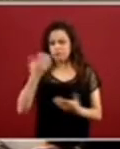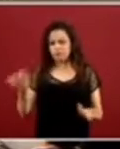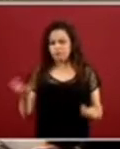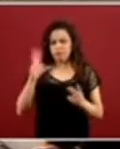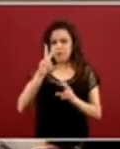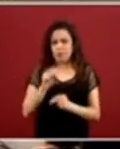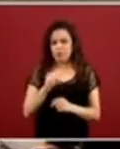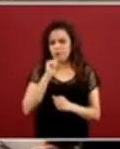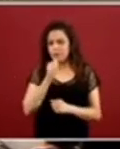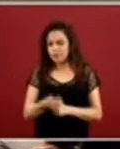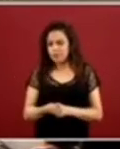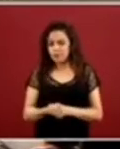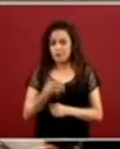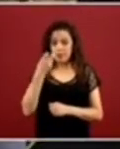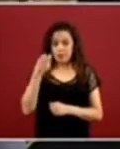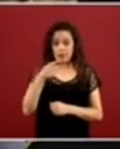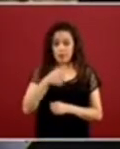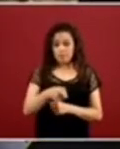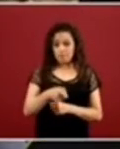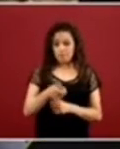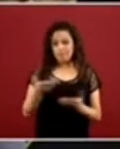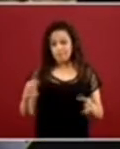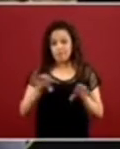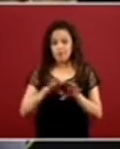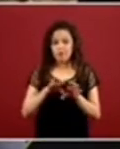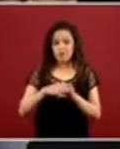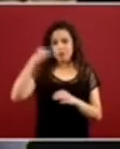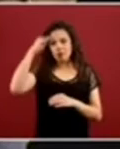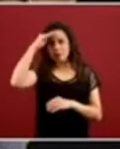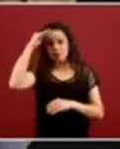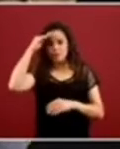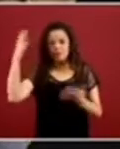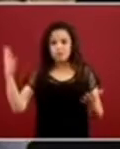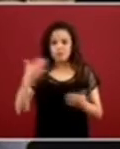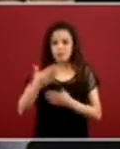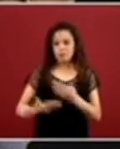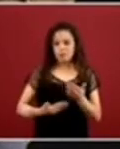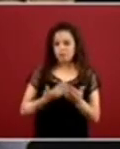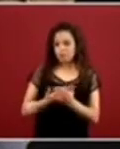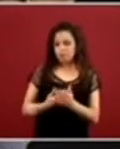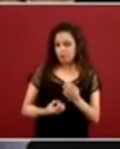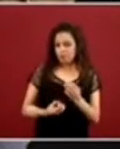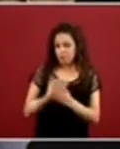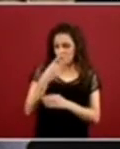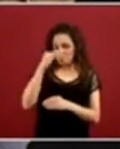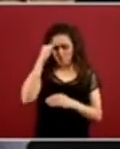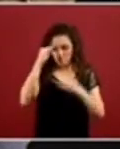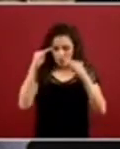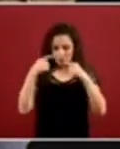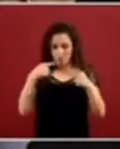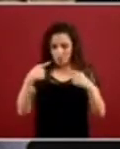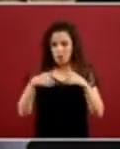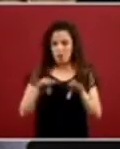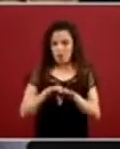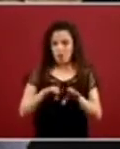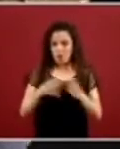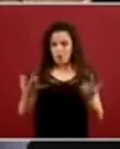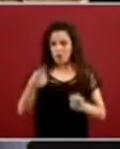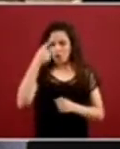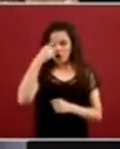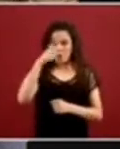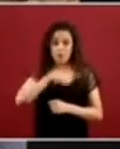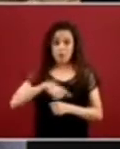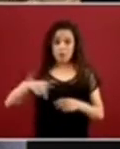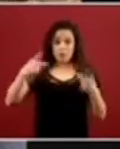si esto obligaría a de alguna manera replantear pues la situación, ¿no? También exigir que el resto de las personas se